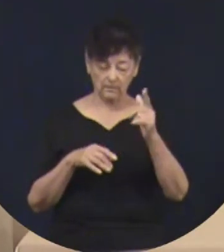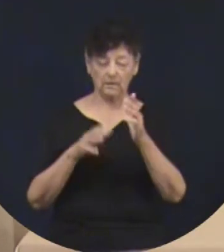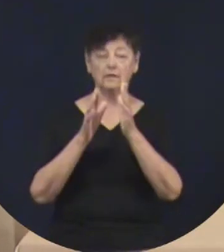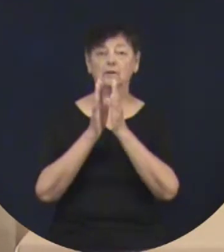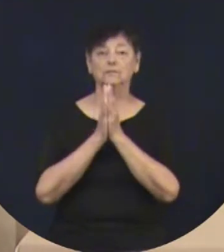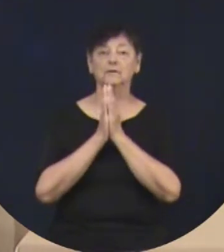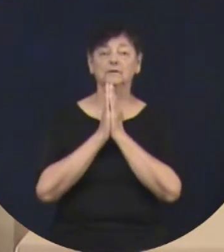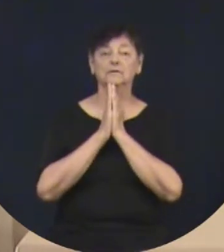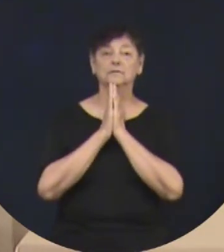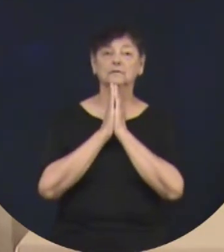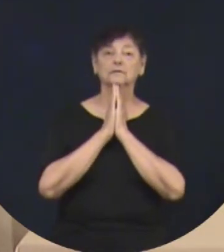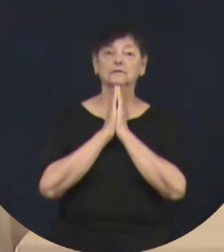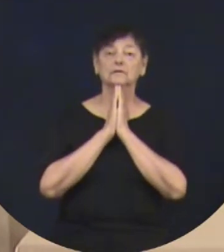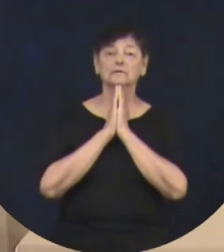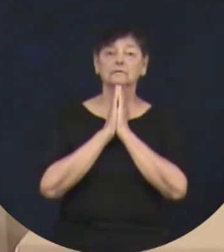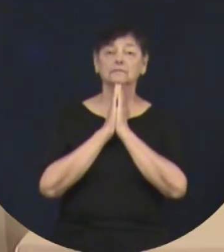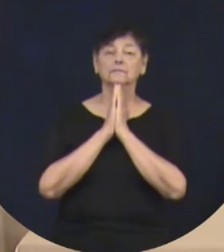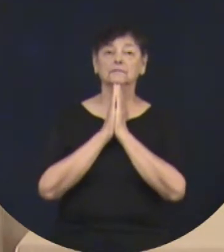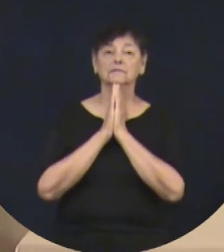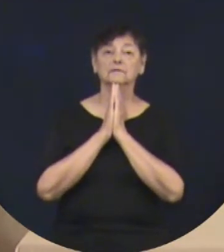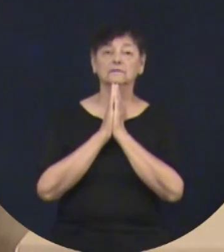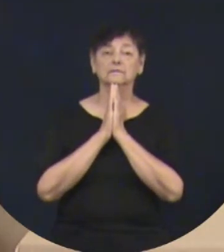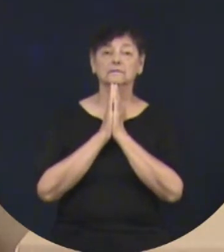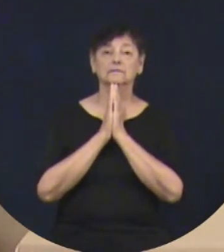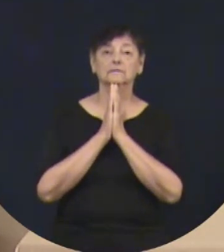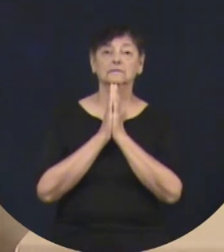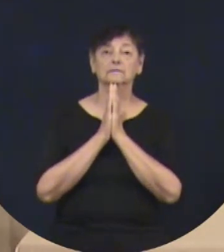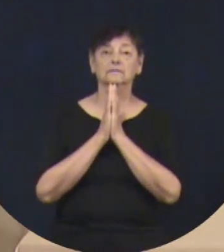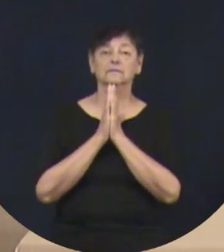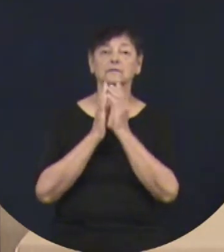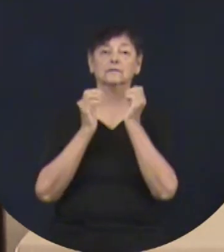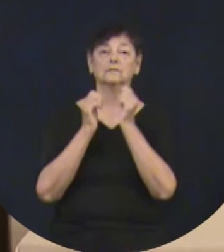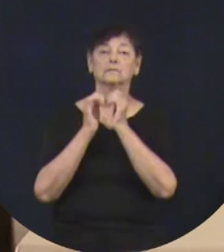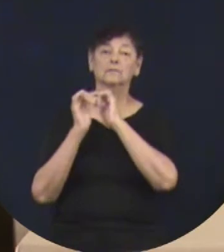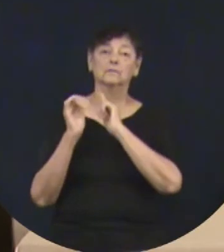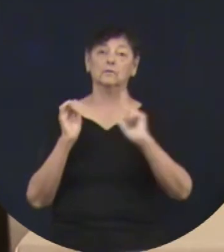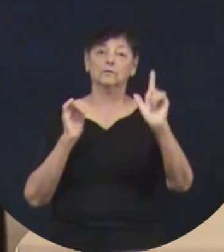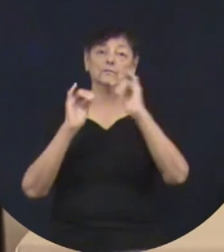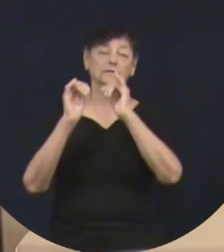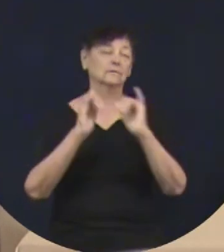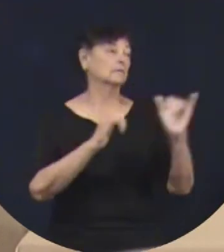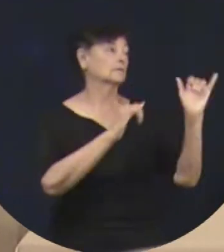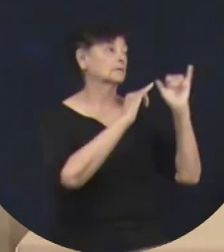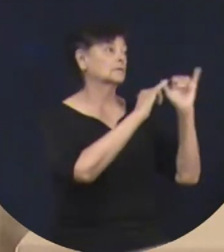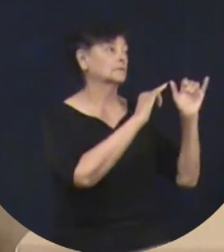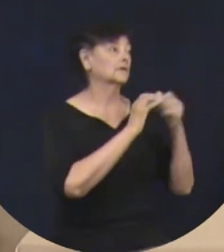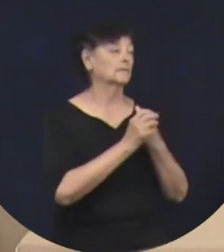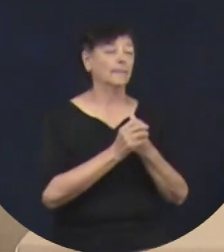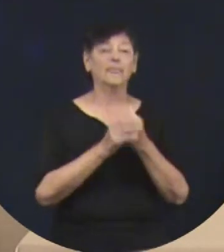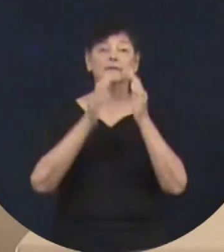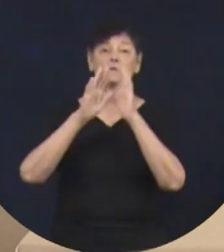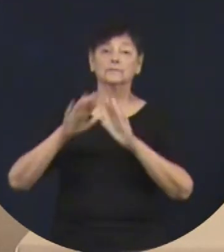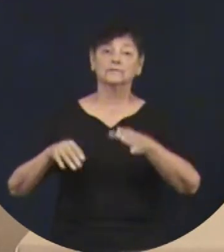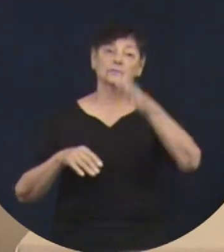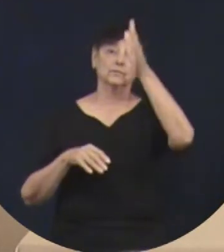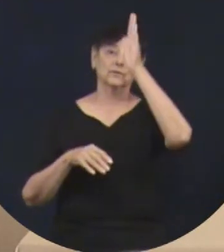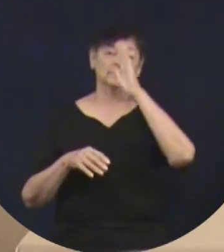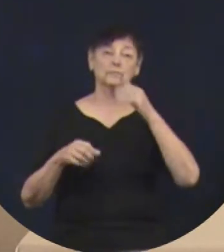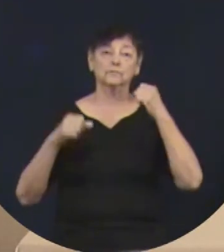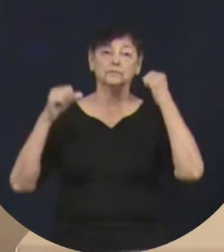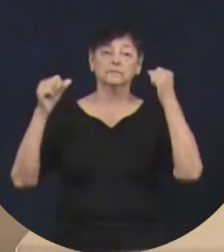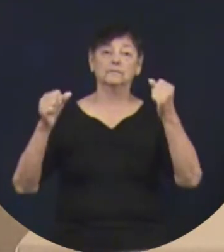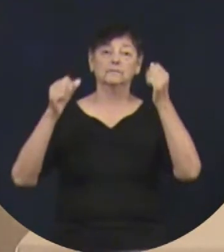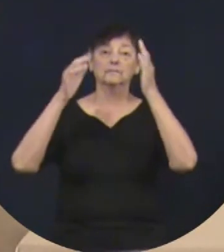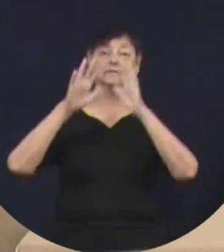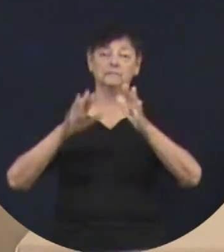Señor. Amén. El Señor esté con todos ustedes. Y con su espíritu. Que la bendición de Dios